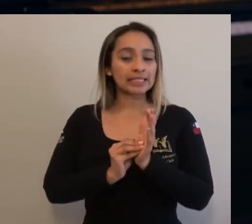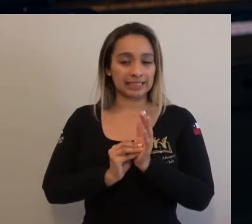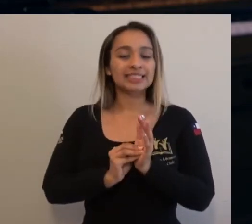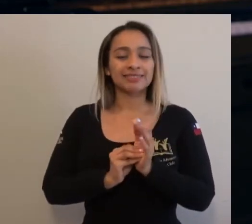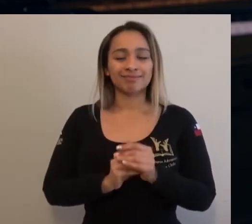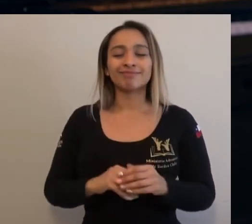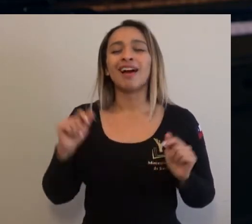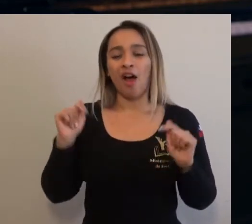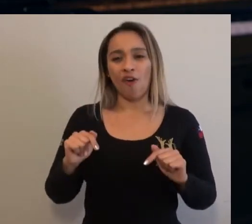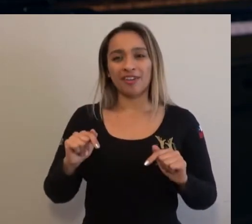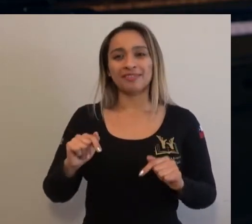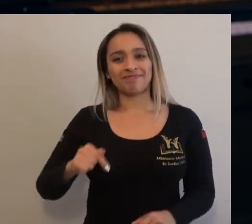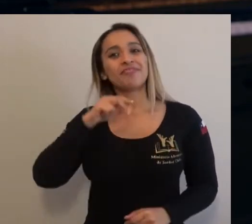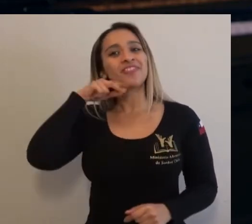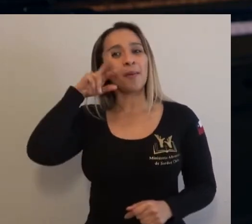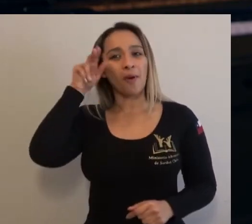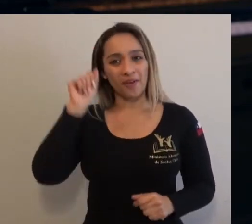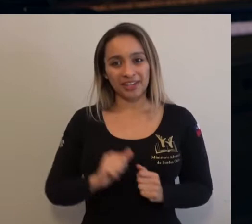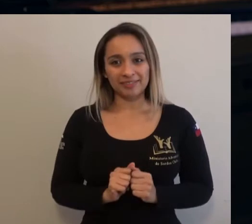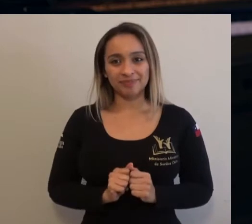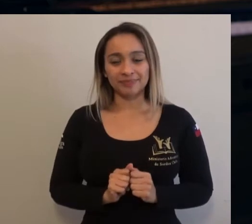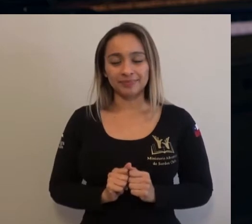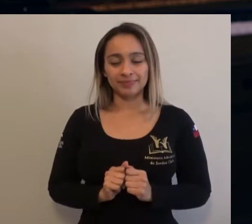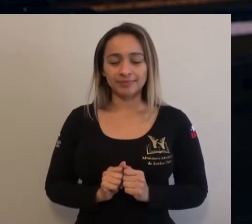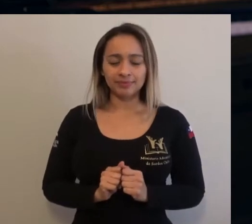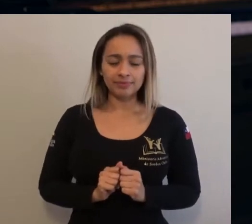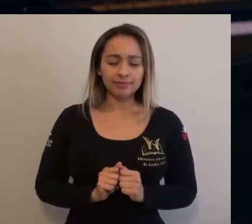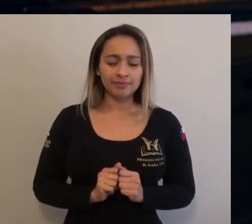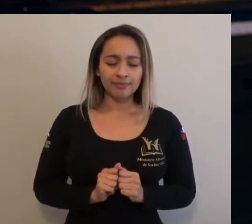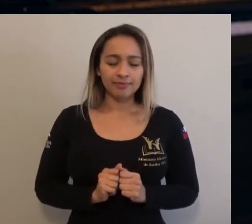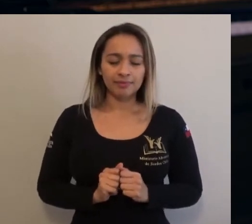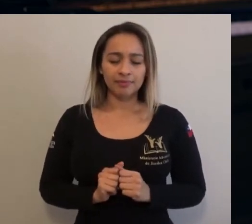esta situación? Ahora los invito a orar antes de abrir la palabra de Dios.